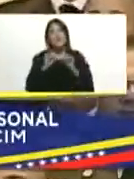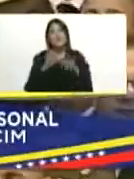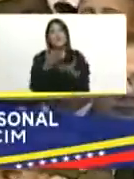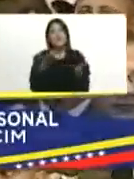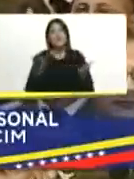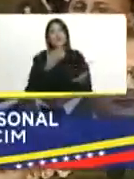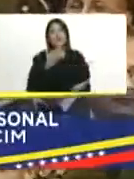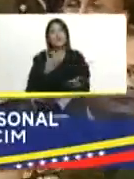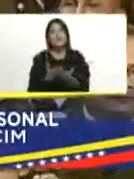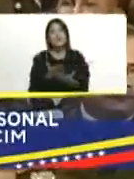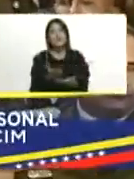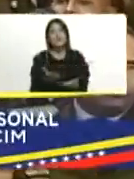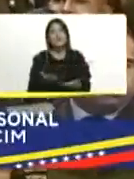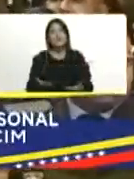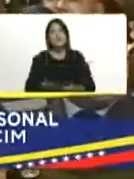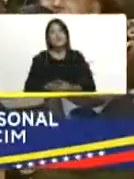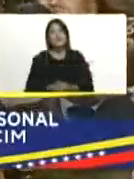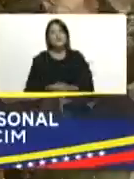gracias.